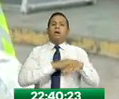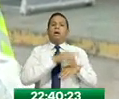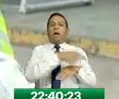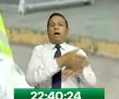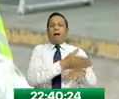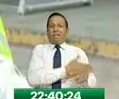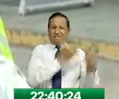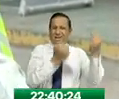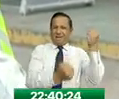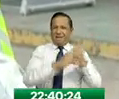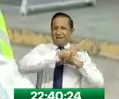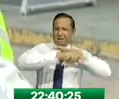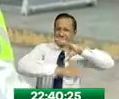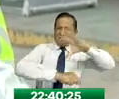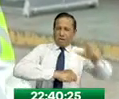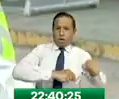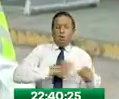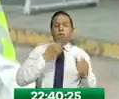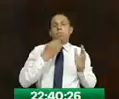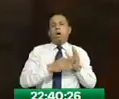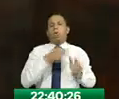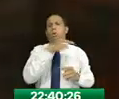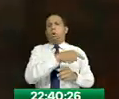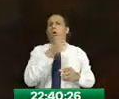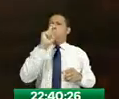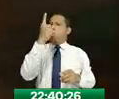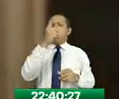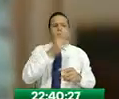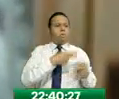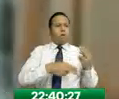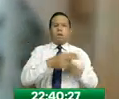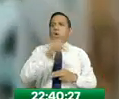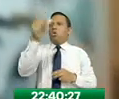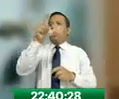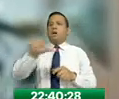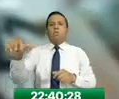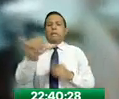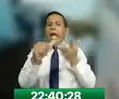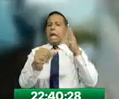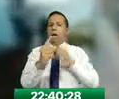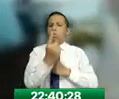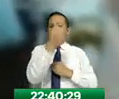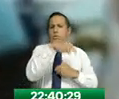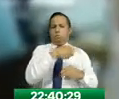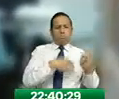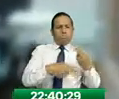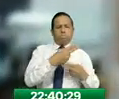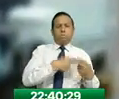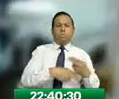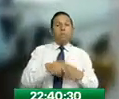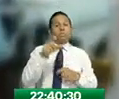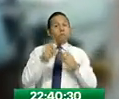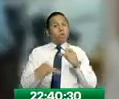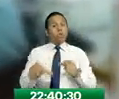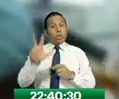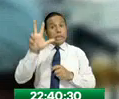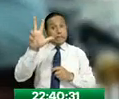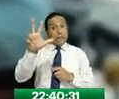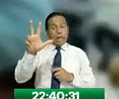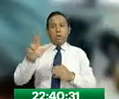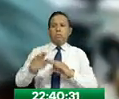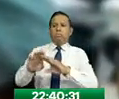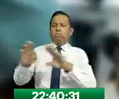consideración que eran importadores exclusivos desde Malasia. En la vivienda encontraron a tres personas quienes colaboraron abiertamente con el trabajo